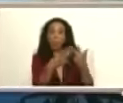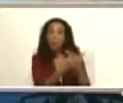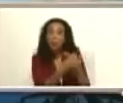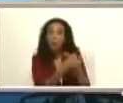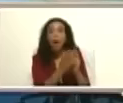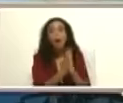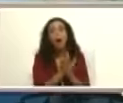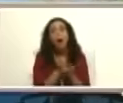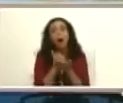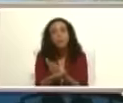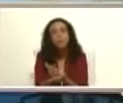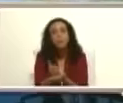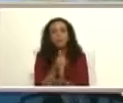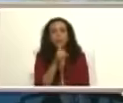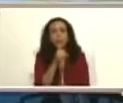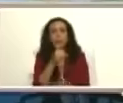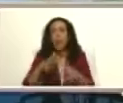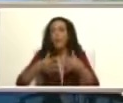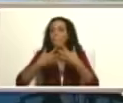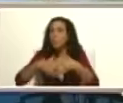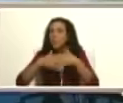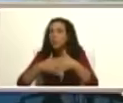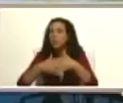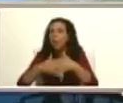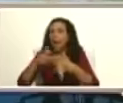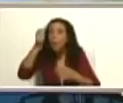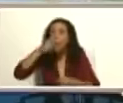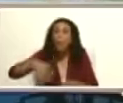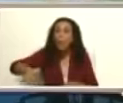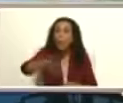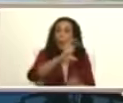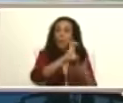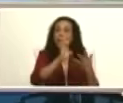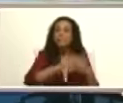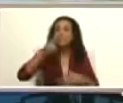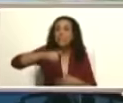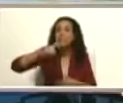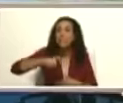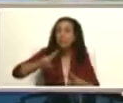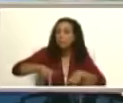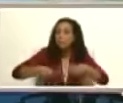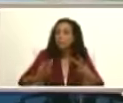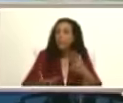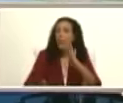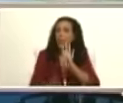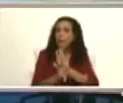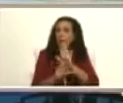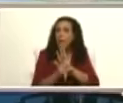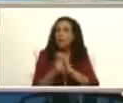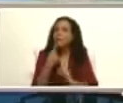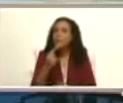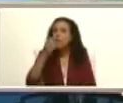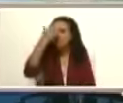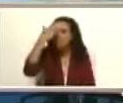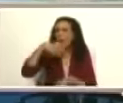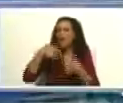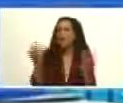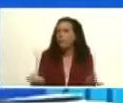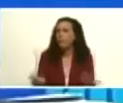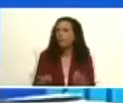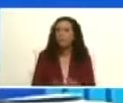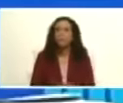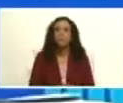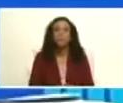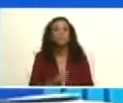les aportara al sector empresarial y a nuestro pueblo los elementos más novedosos de esta ley, por favor. Gracias, presidente.